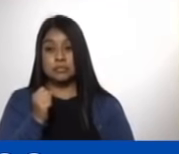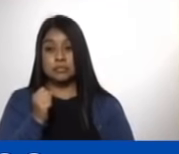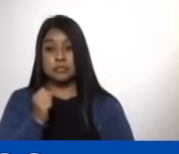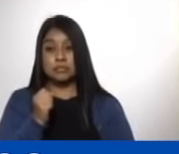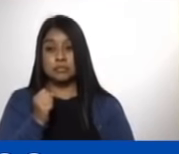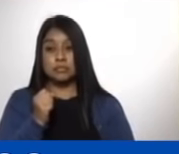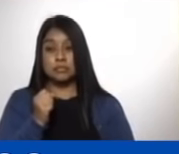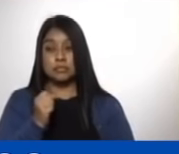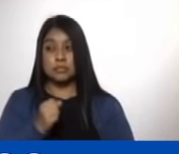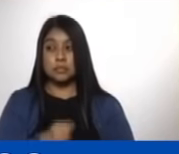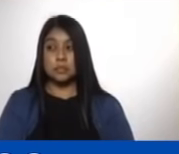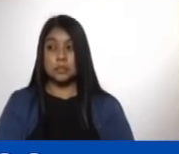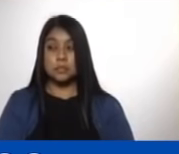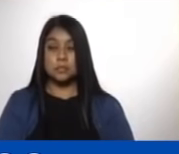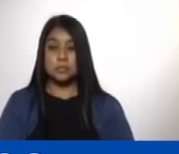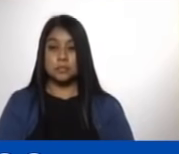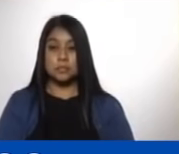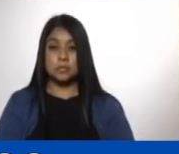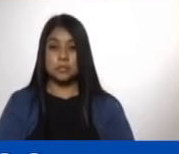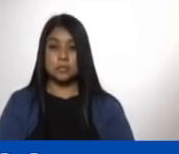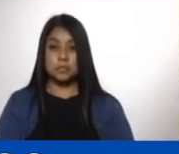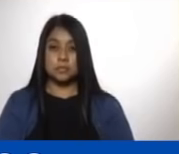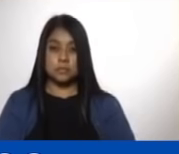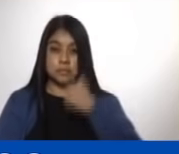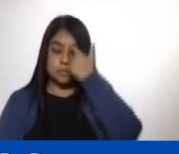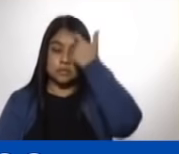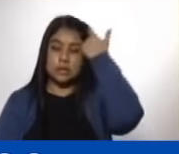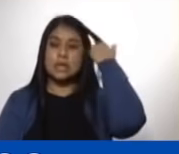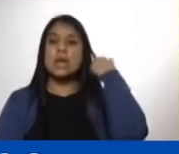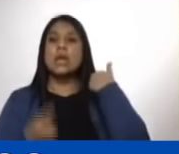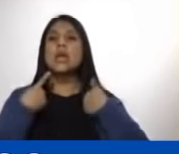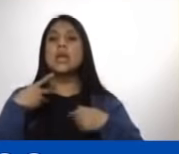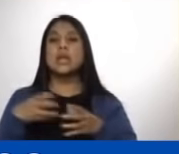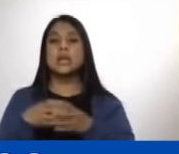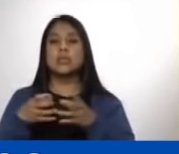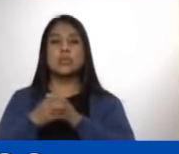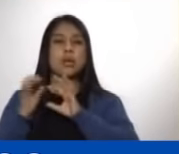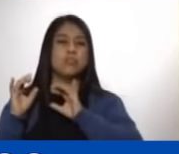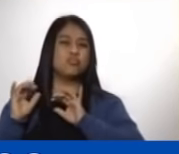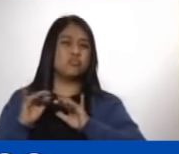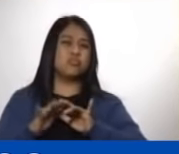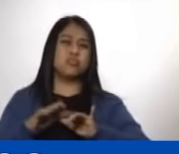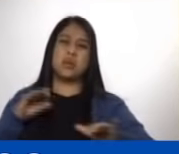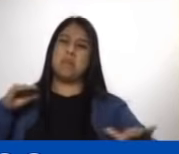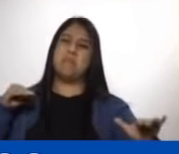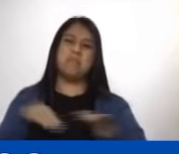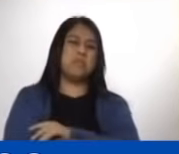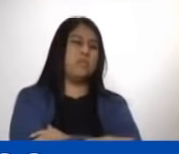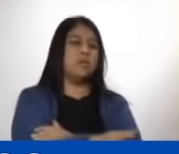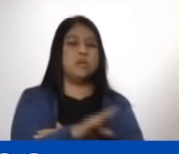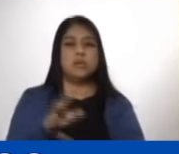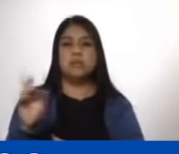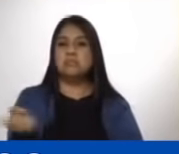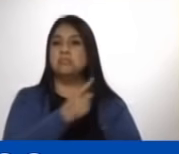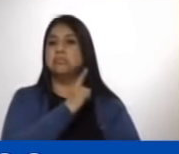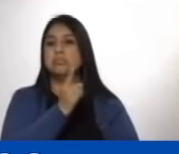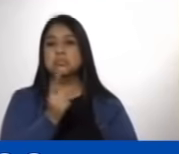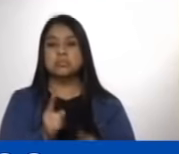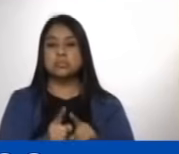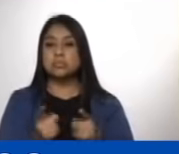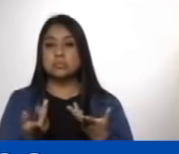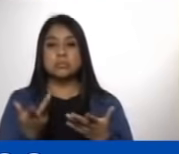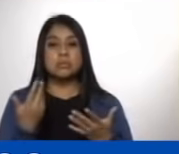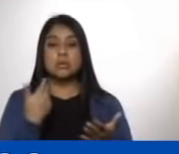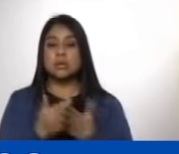la caravana ingresó de manera abrupta, violentando la soberanía del territorio nacional. Se han